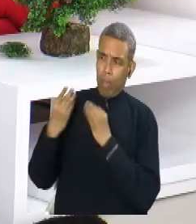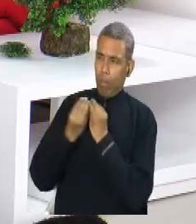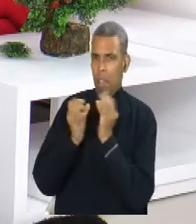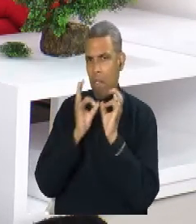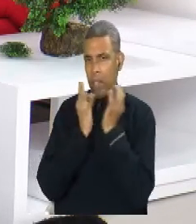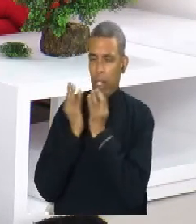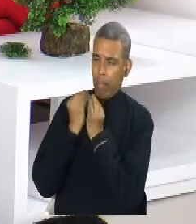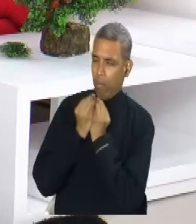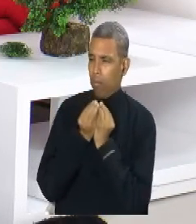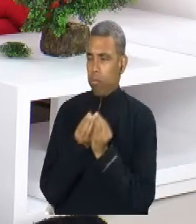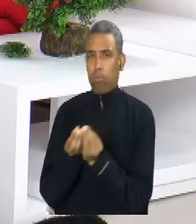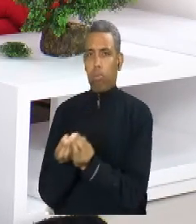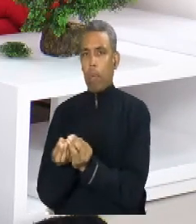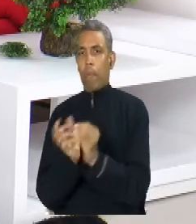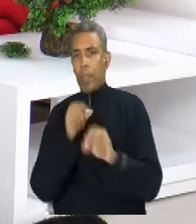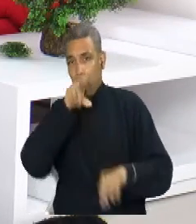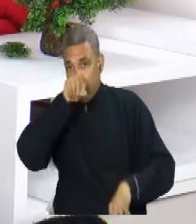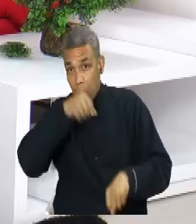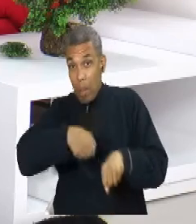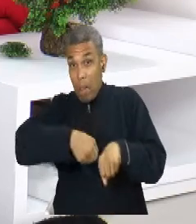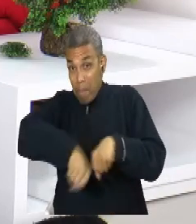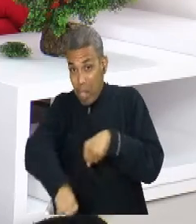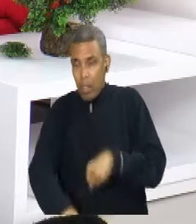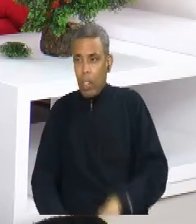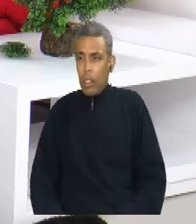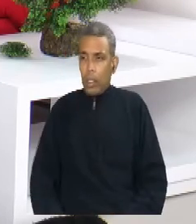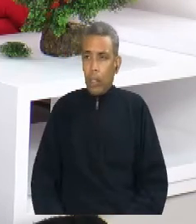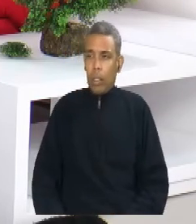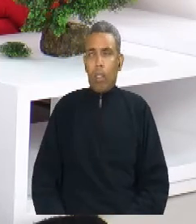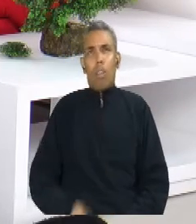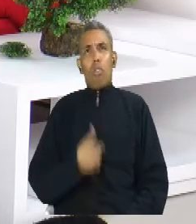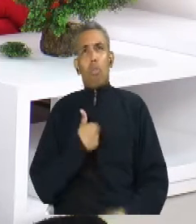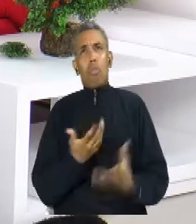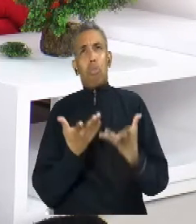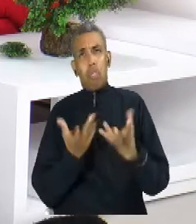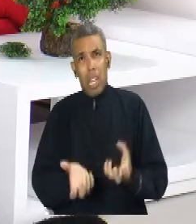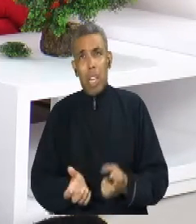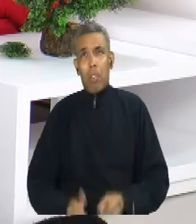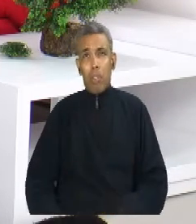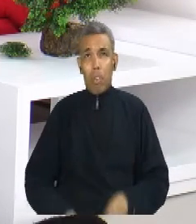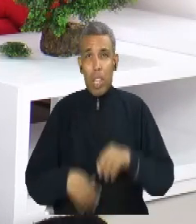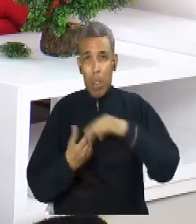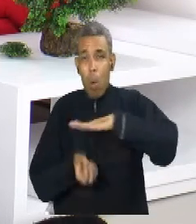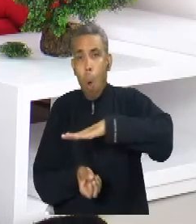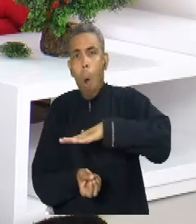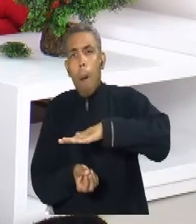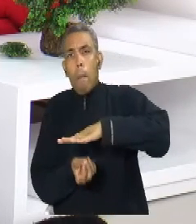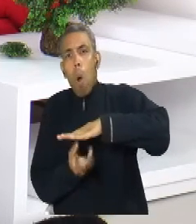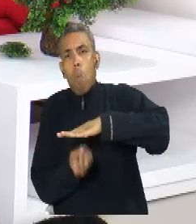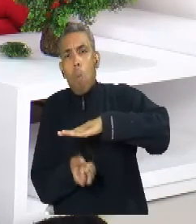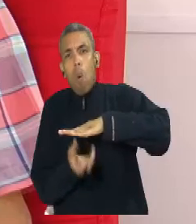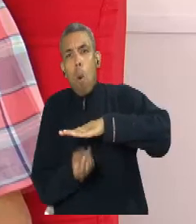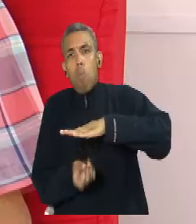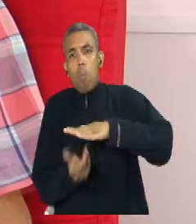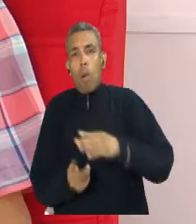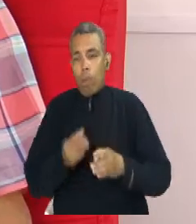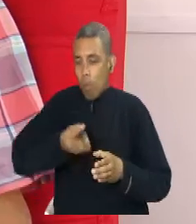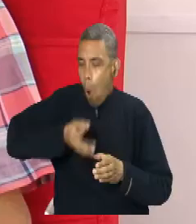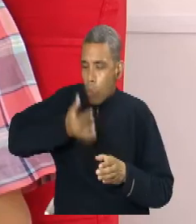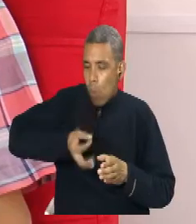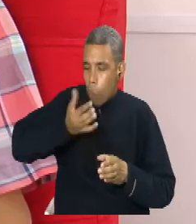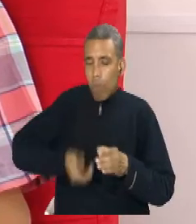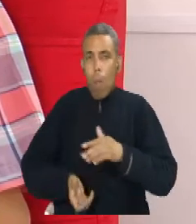imposible y me ha formado este compañeritos con una tremenda pataleta que cada vez